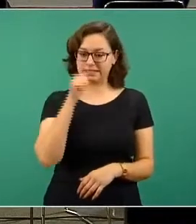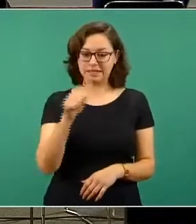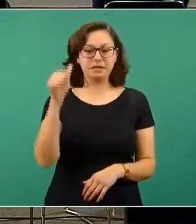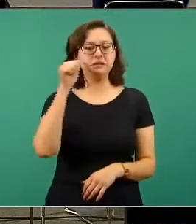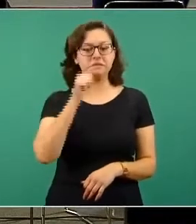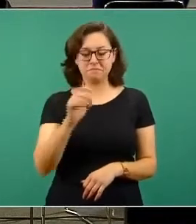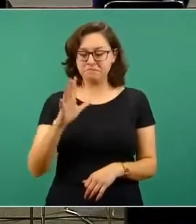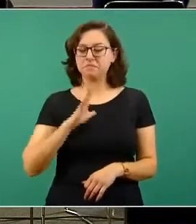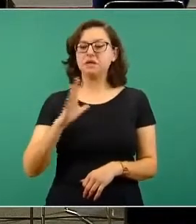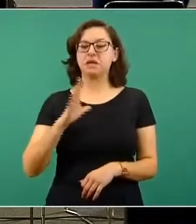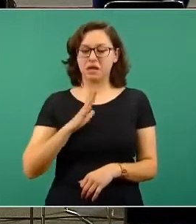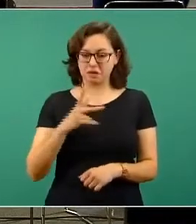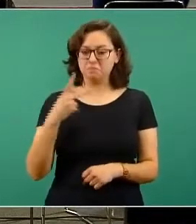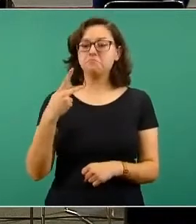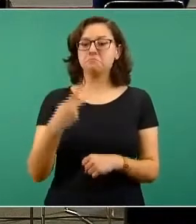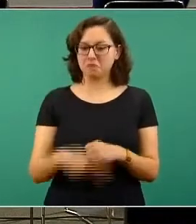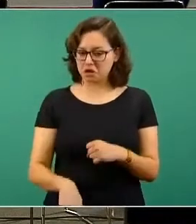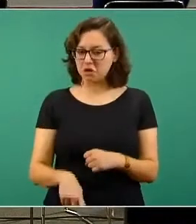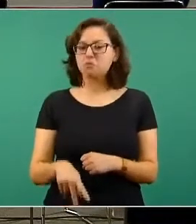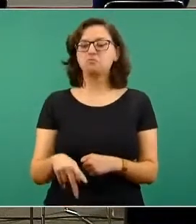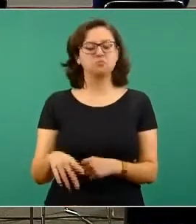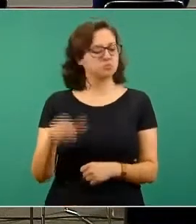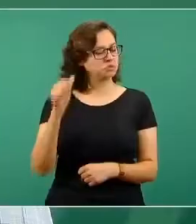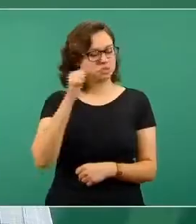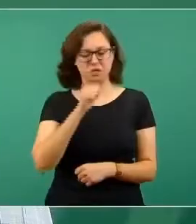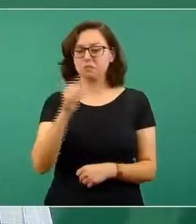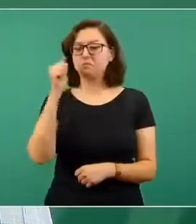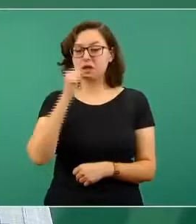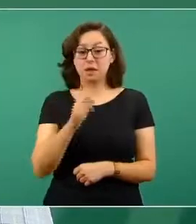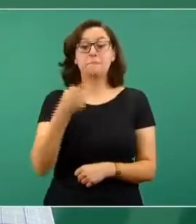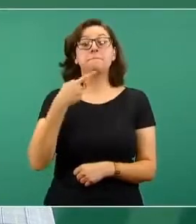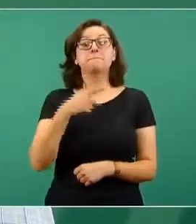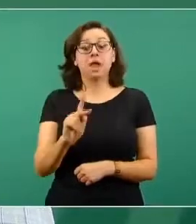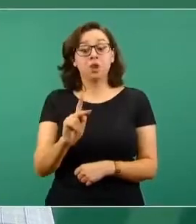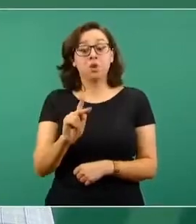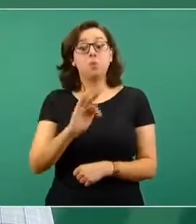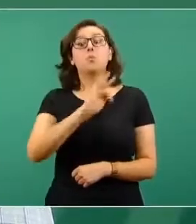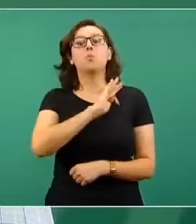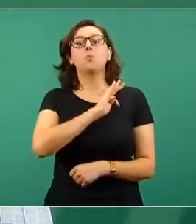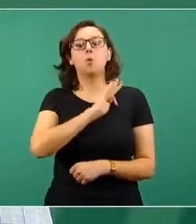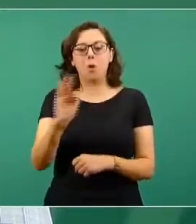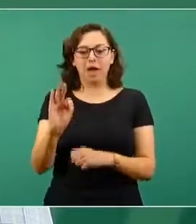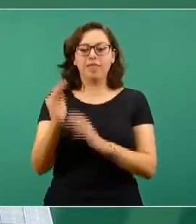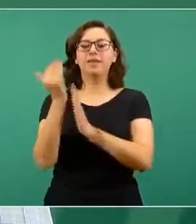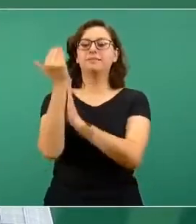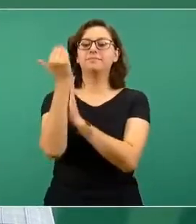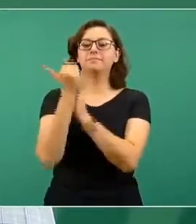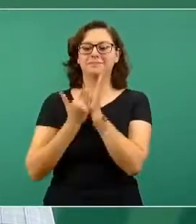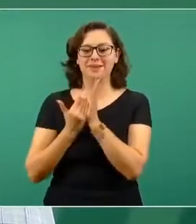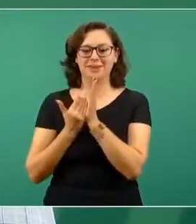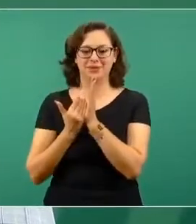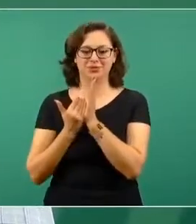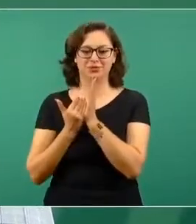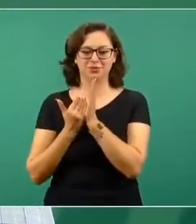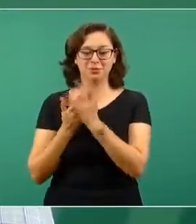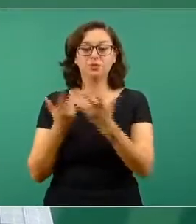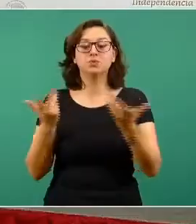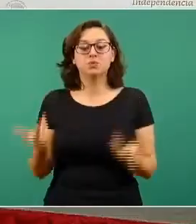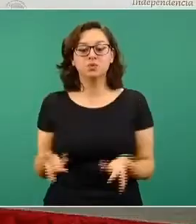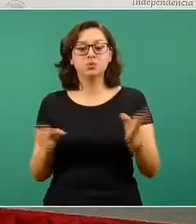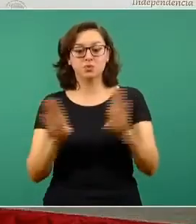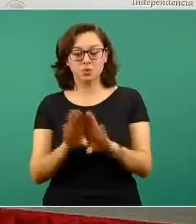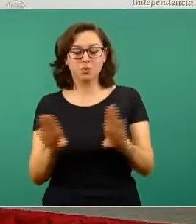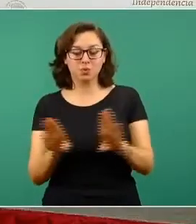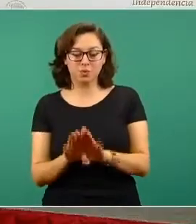controlado. Eso no es posible. Pero lo que sí es posible es disminuir ese riesgo. Y si podemos hacerlo a través de la